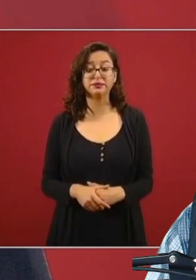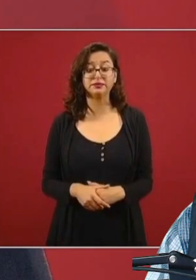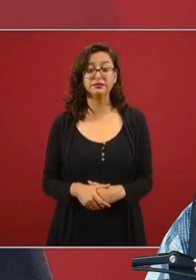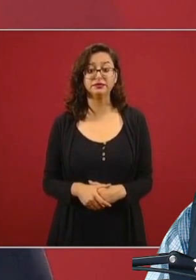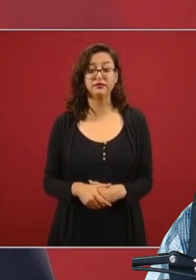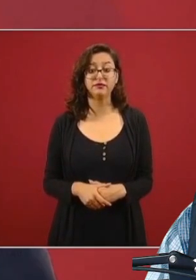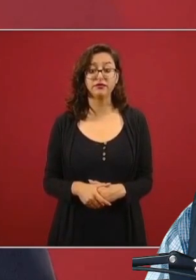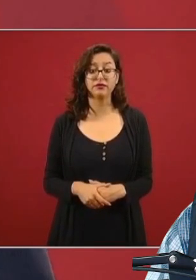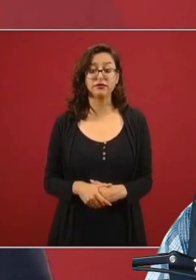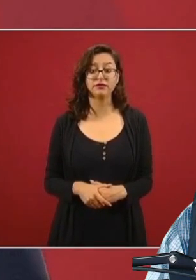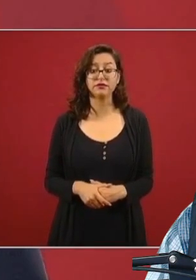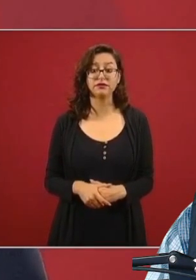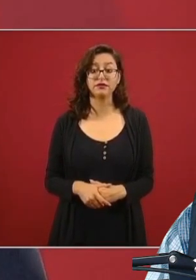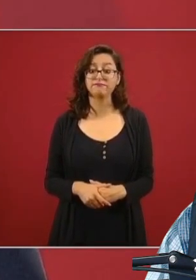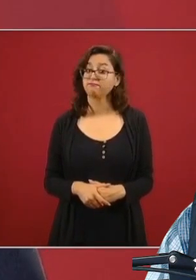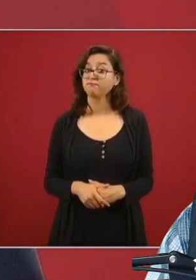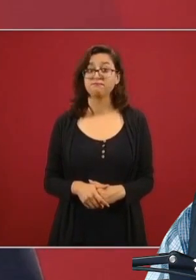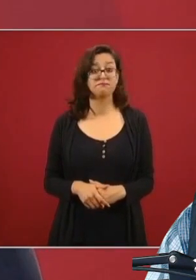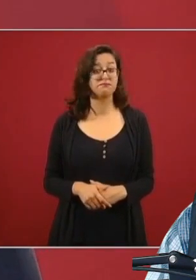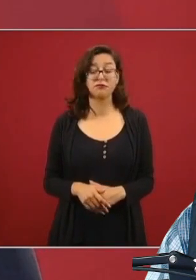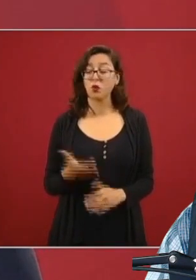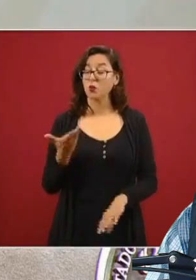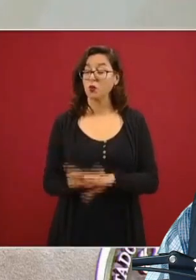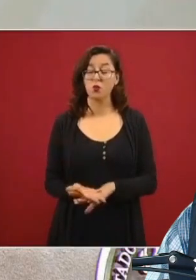Esto pues es gravísimo.